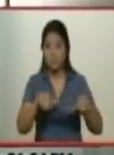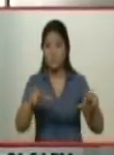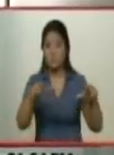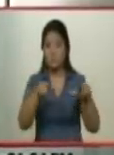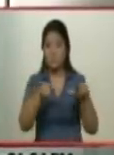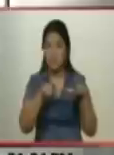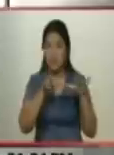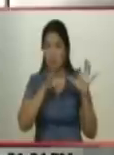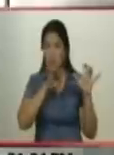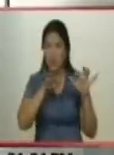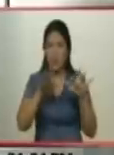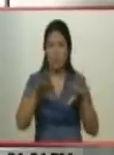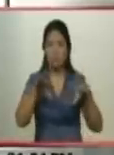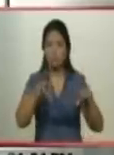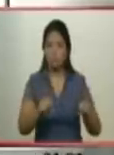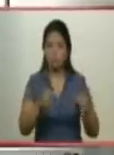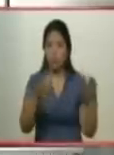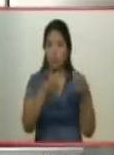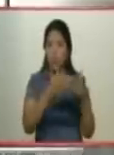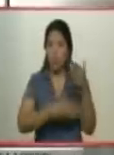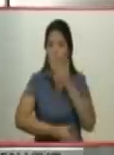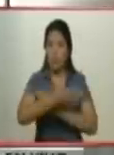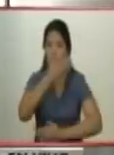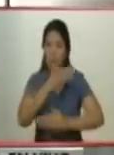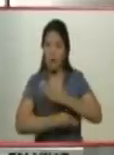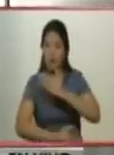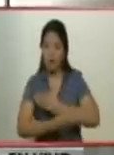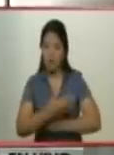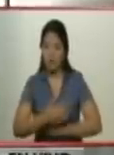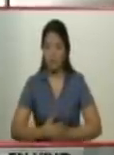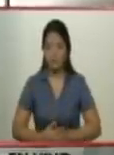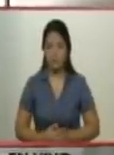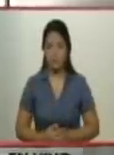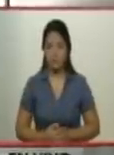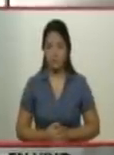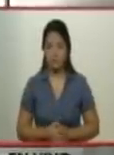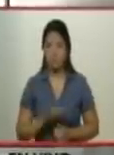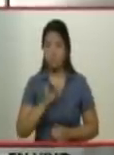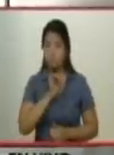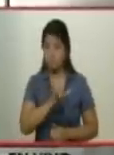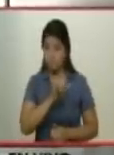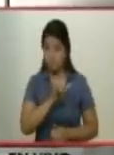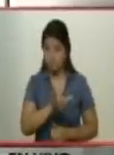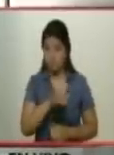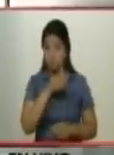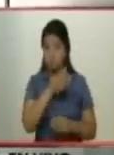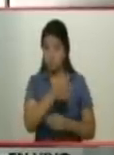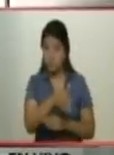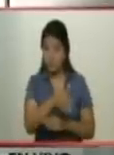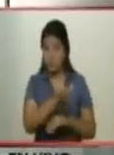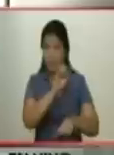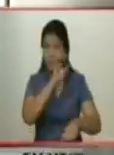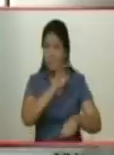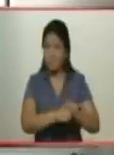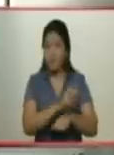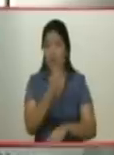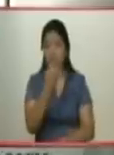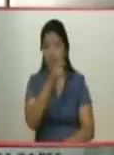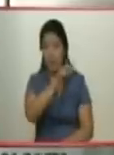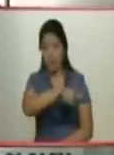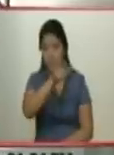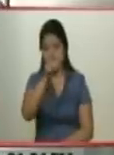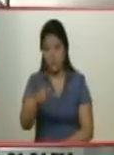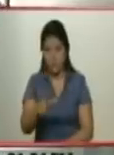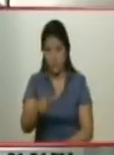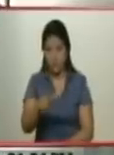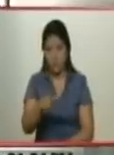implacablemente posicionado por bandas criminales allí fueron aprendidos dos personas